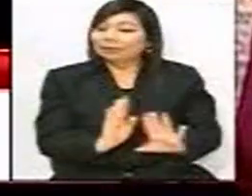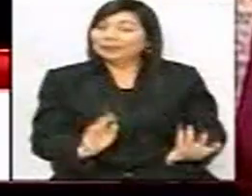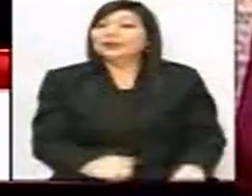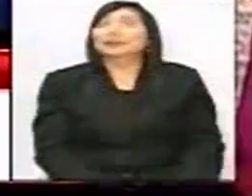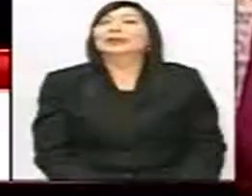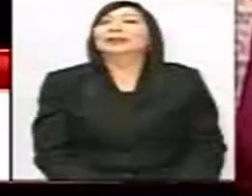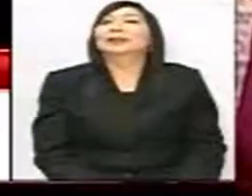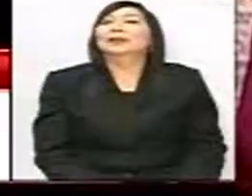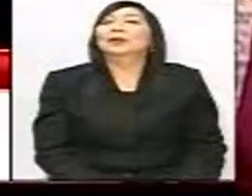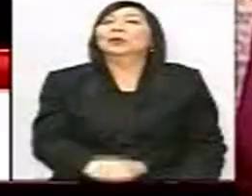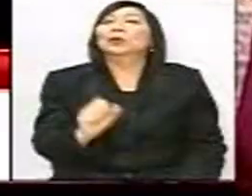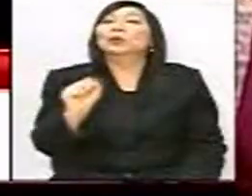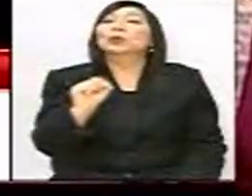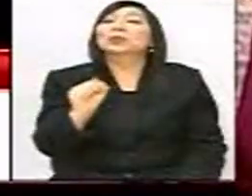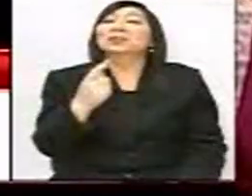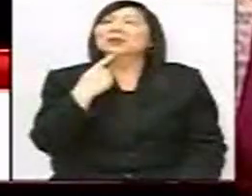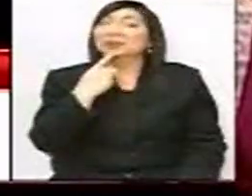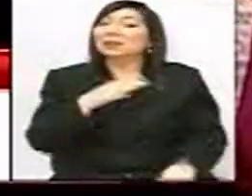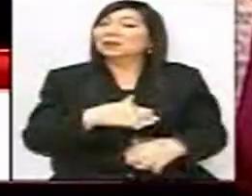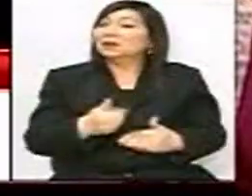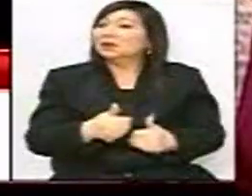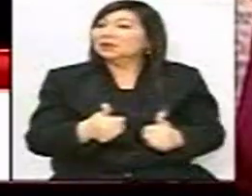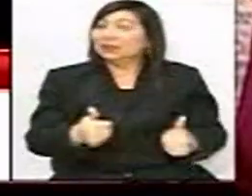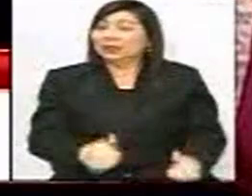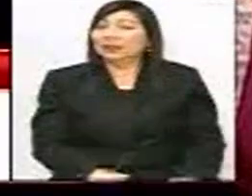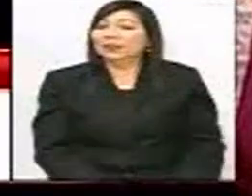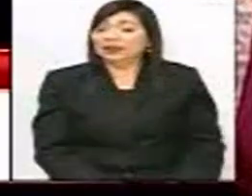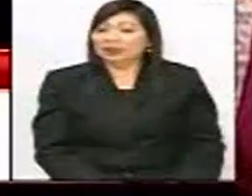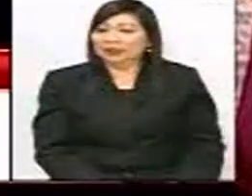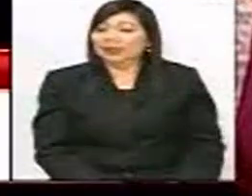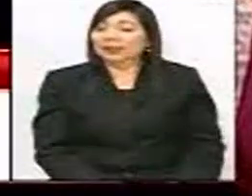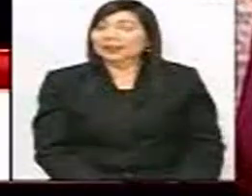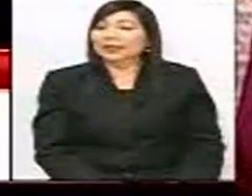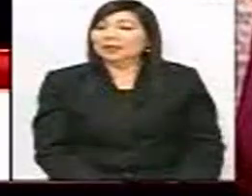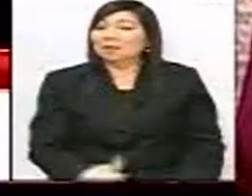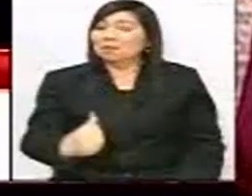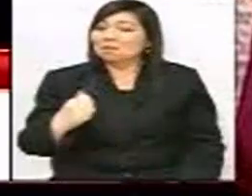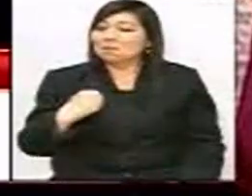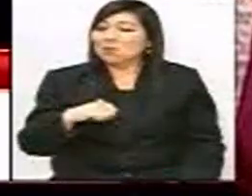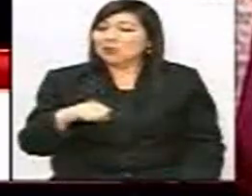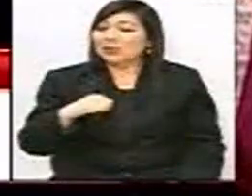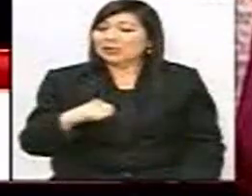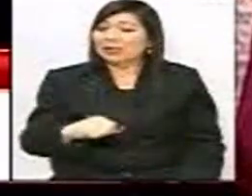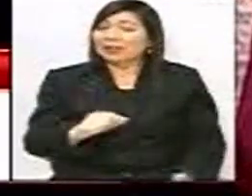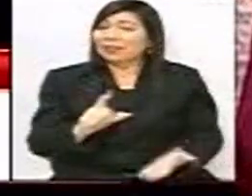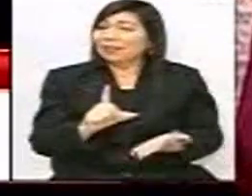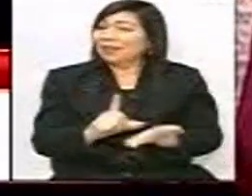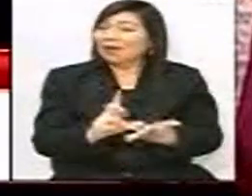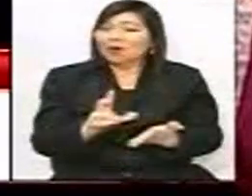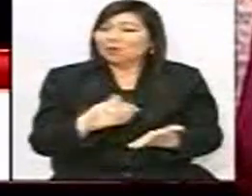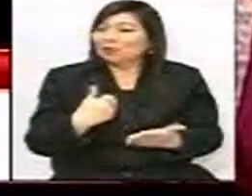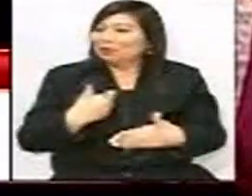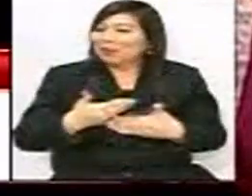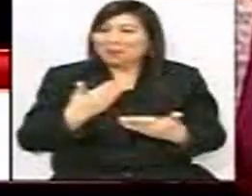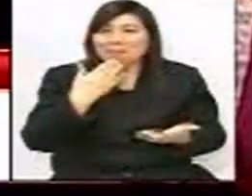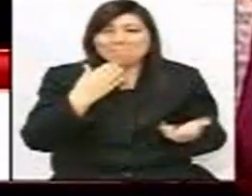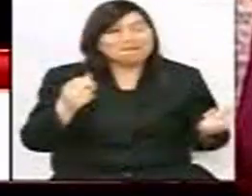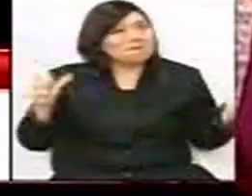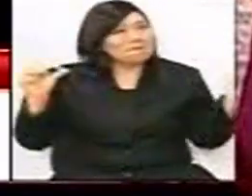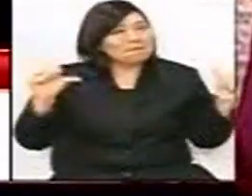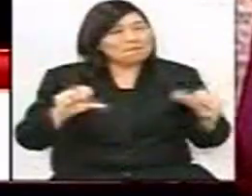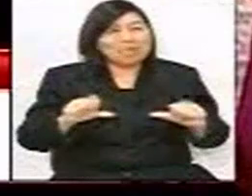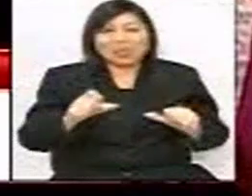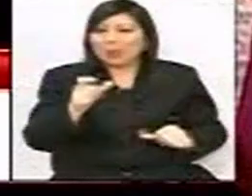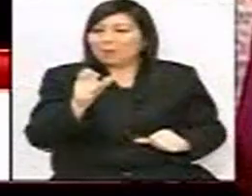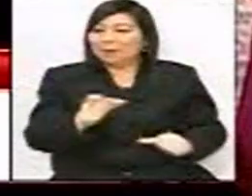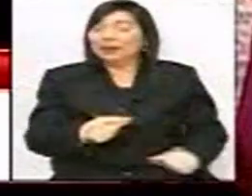y la señora Villarán, lejos de la gestión de la Municipalidad Metropolitana de Lima, no puede seguir perjudicando a